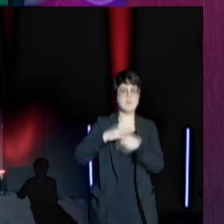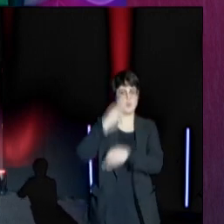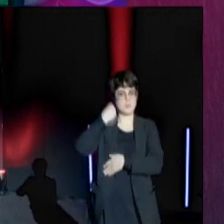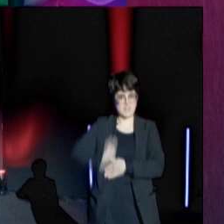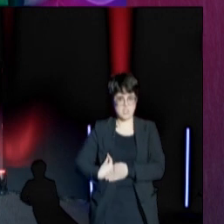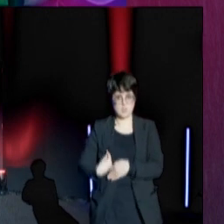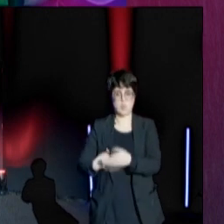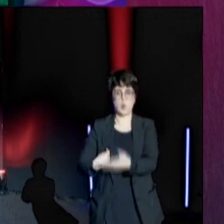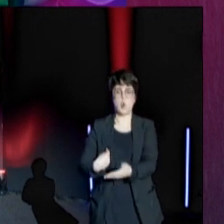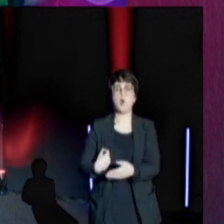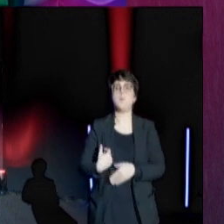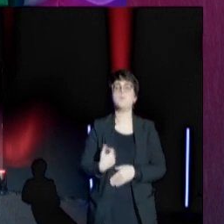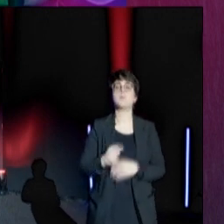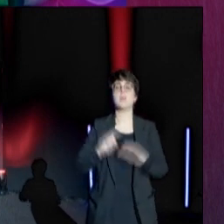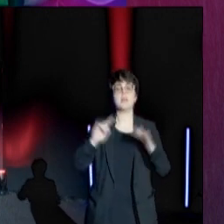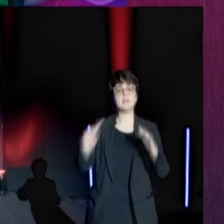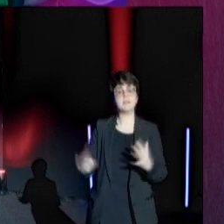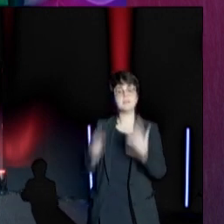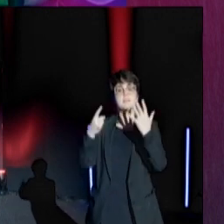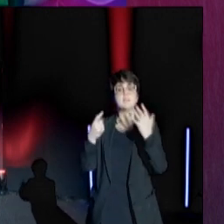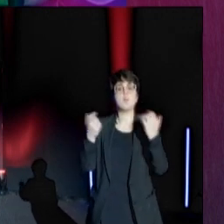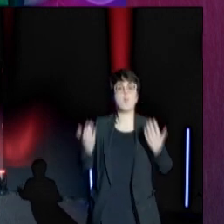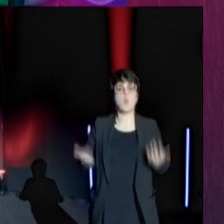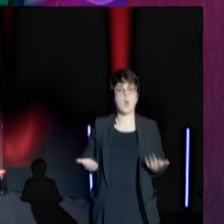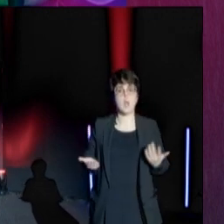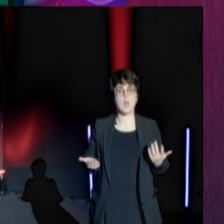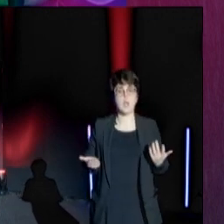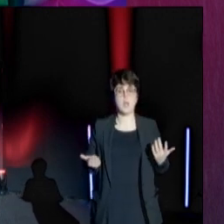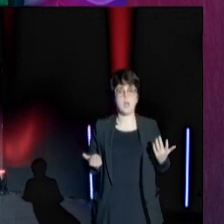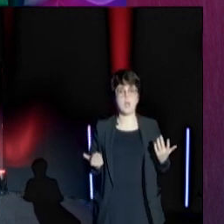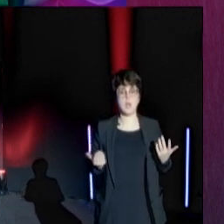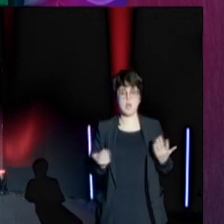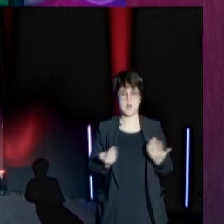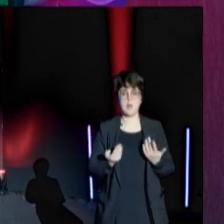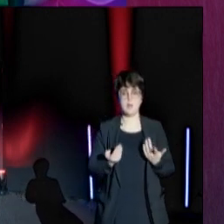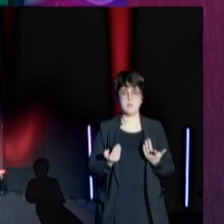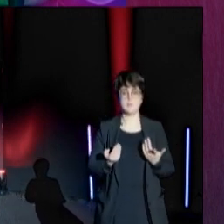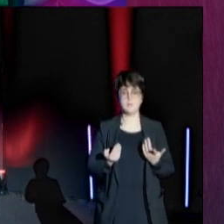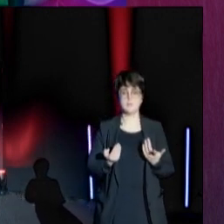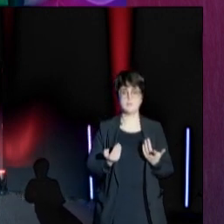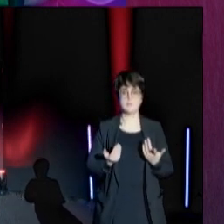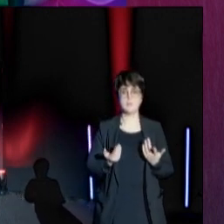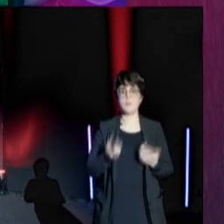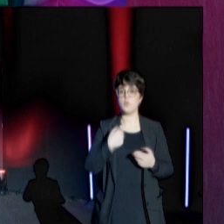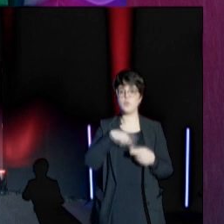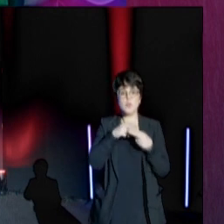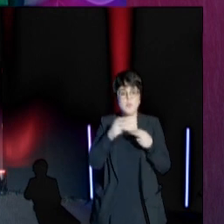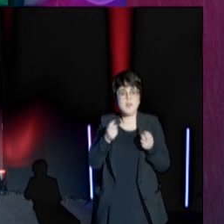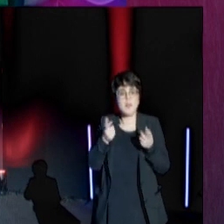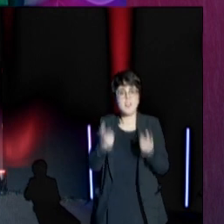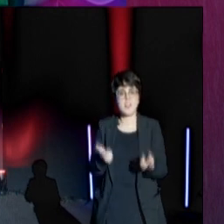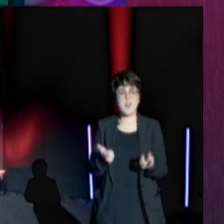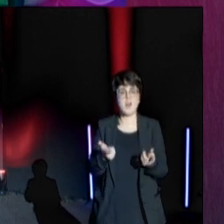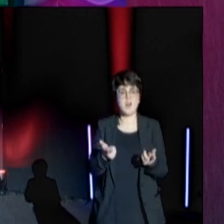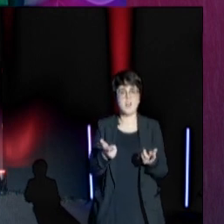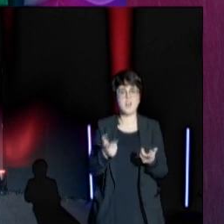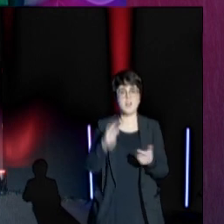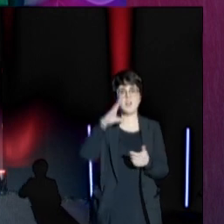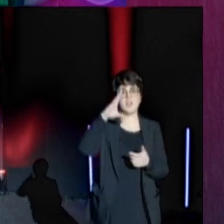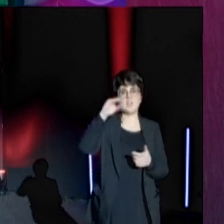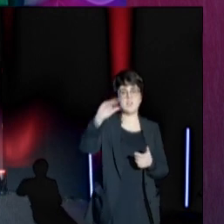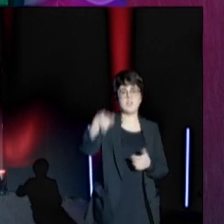y la sea palanca es eh lo que llamamos la Inteligencia